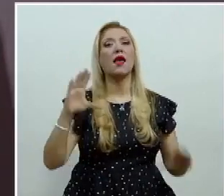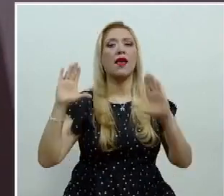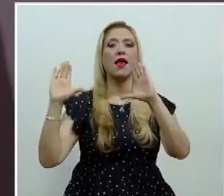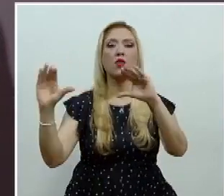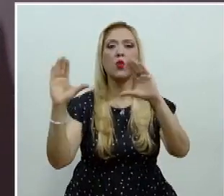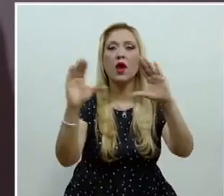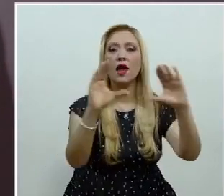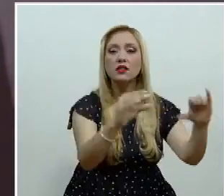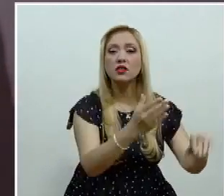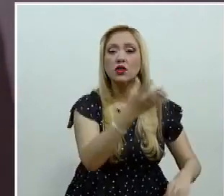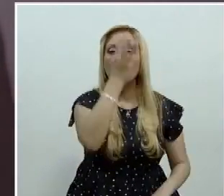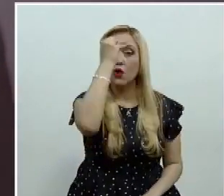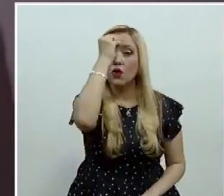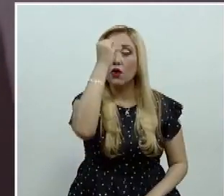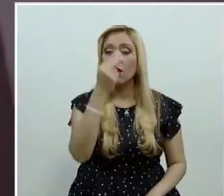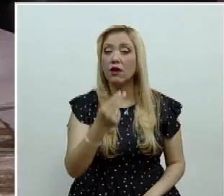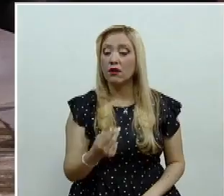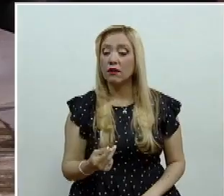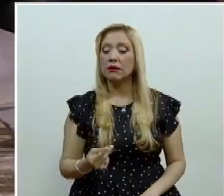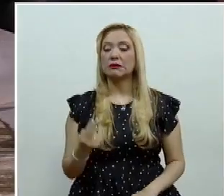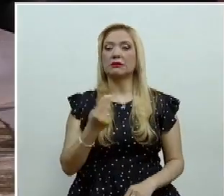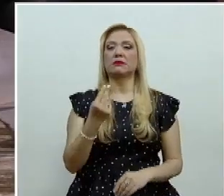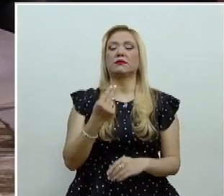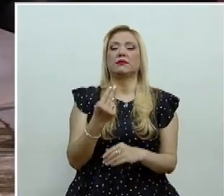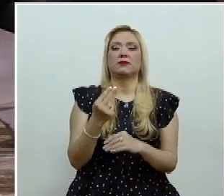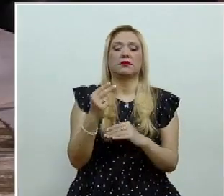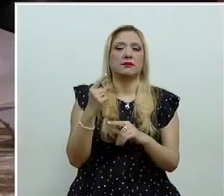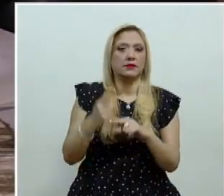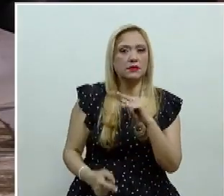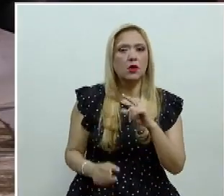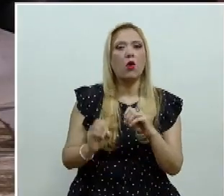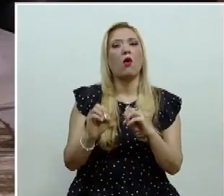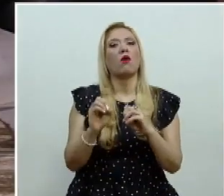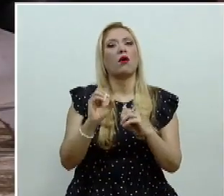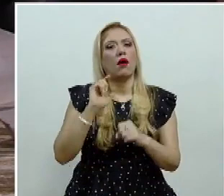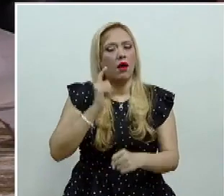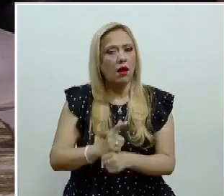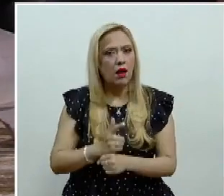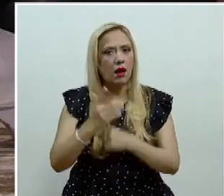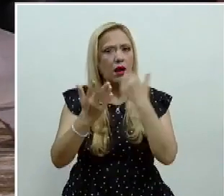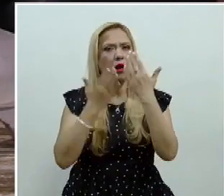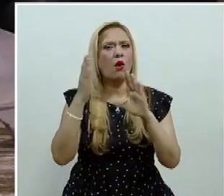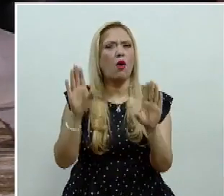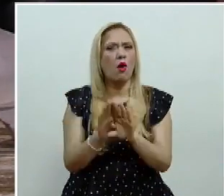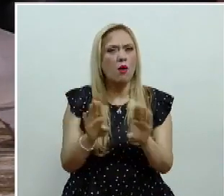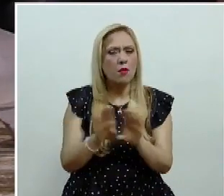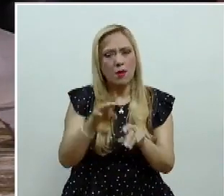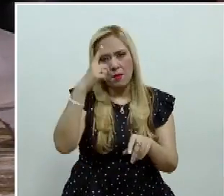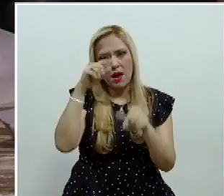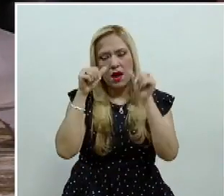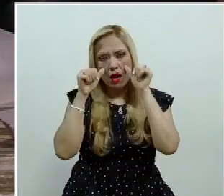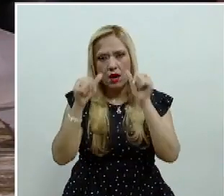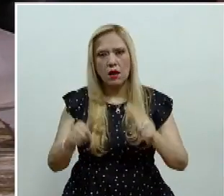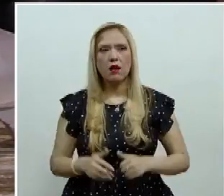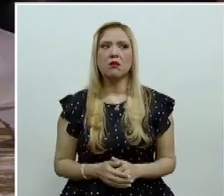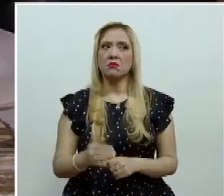seguir avanzando en este tema. ¿De qué manera estas herramientas forenses o estas estrategias de una